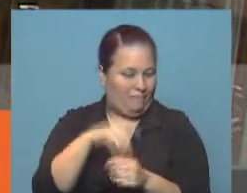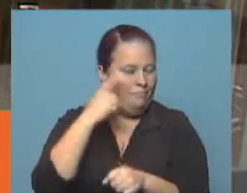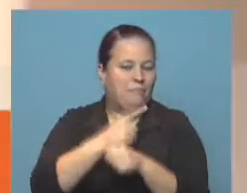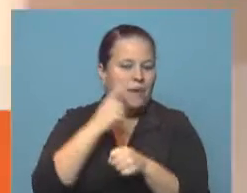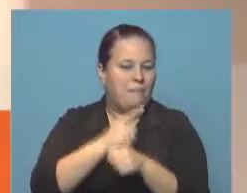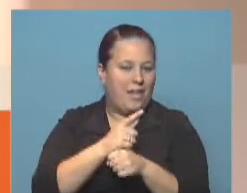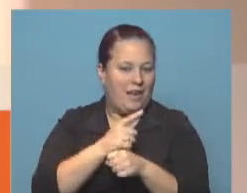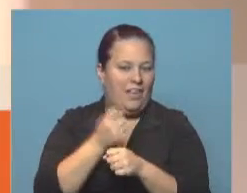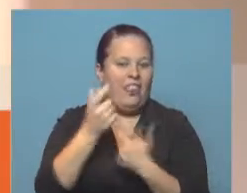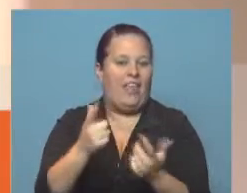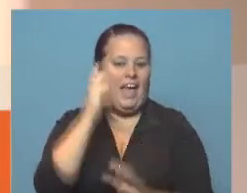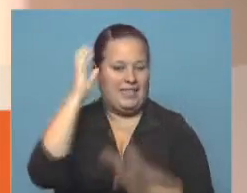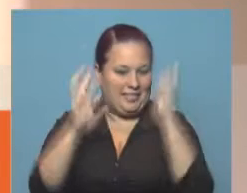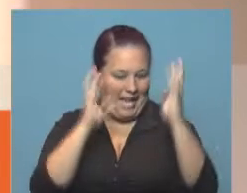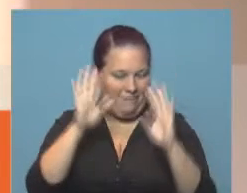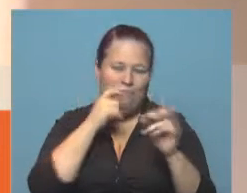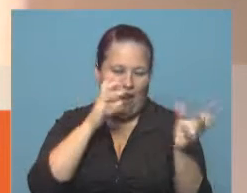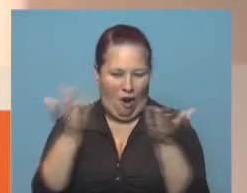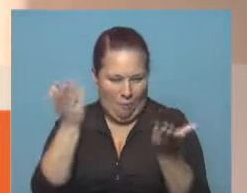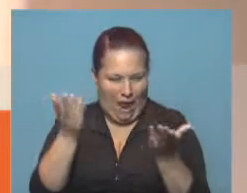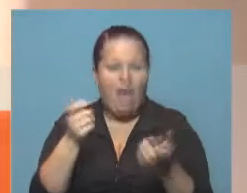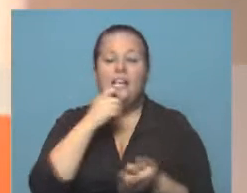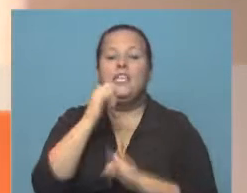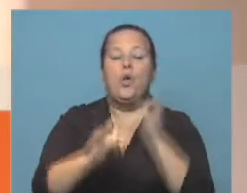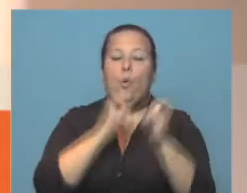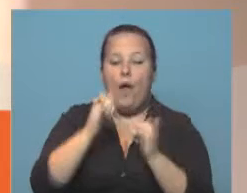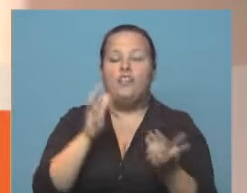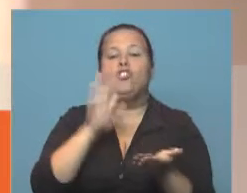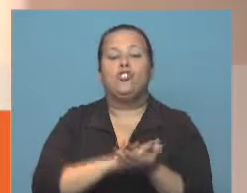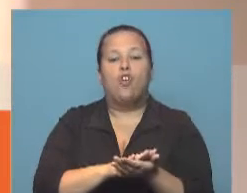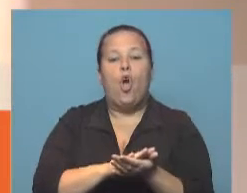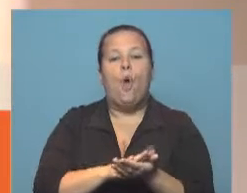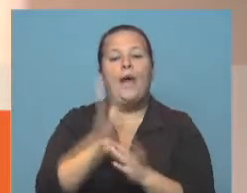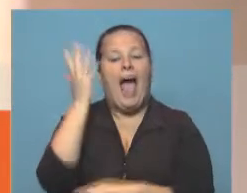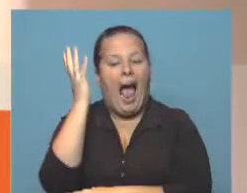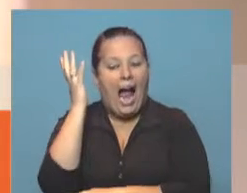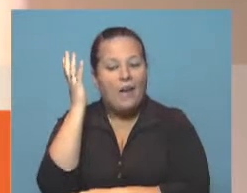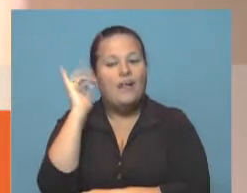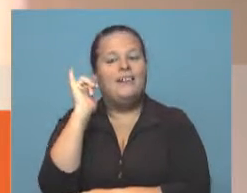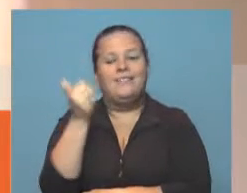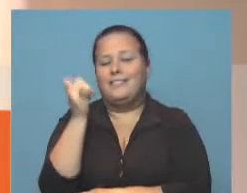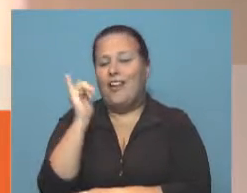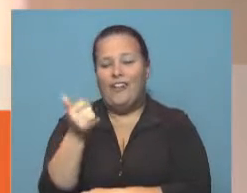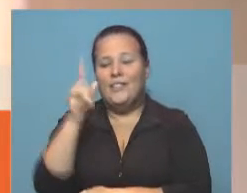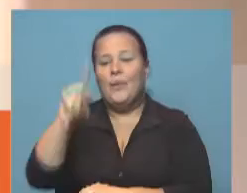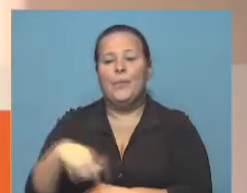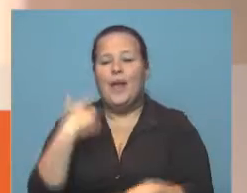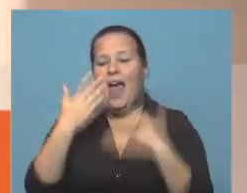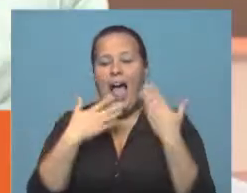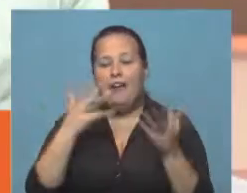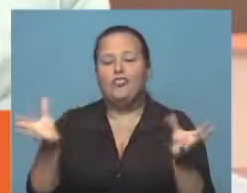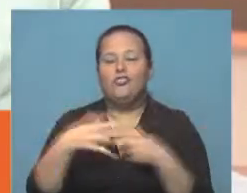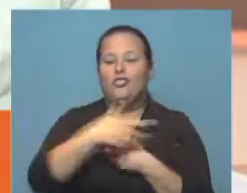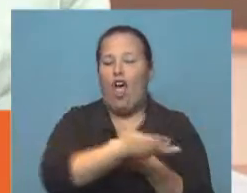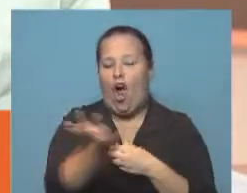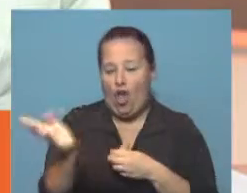que lo constituye. Entonces, cuando estamos hablando del árbol, inevitablemente tenemos que hablar del